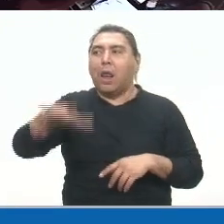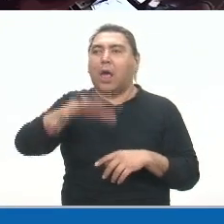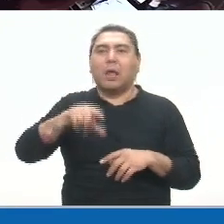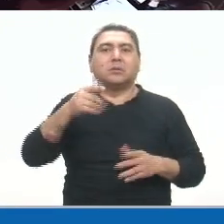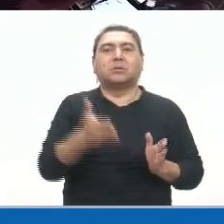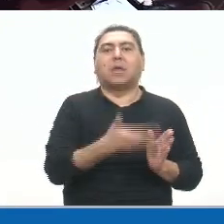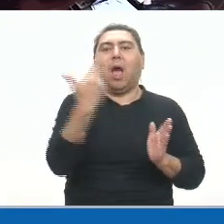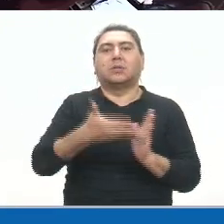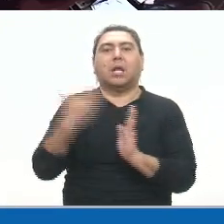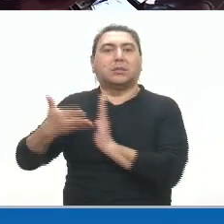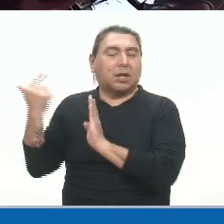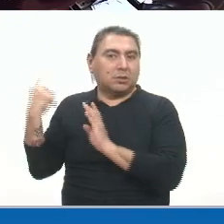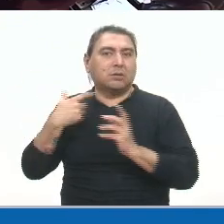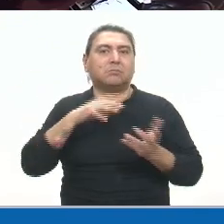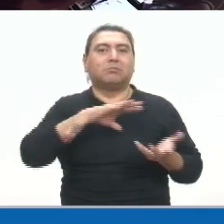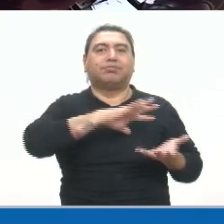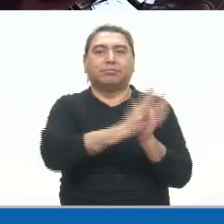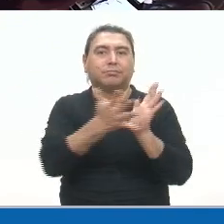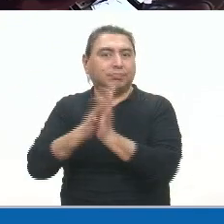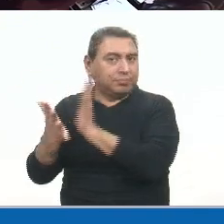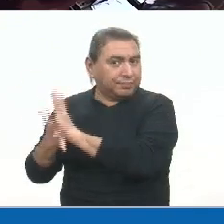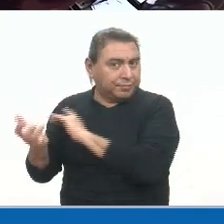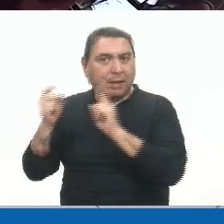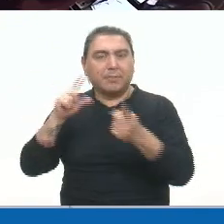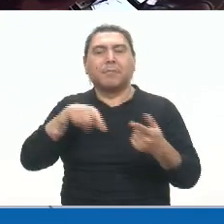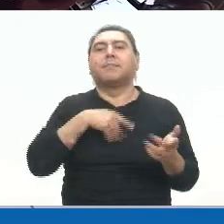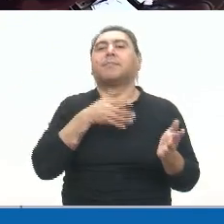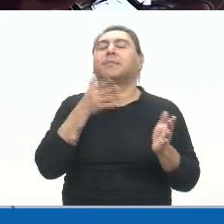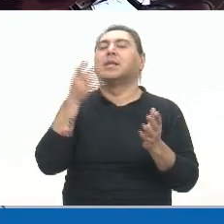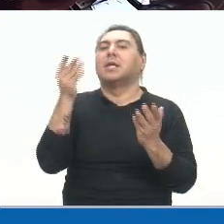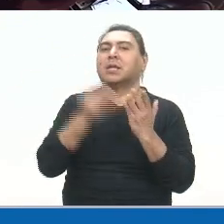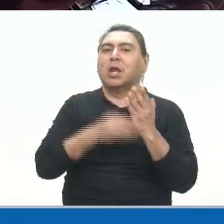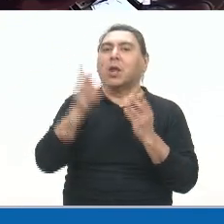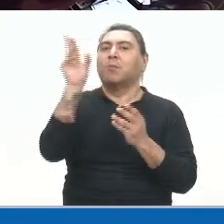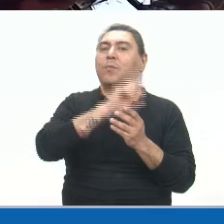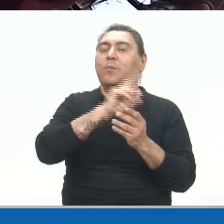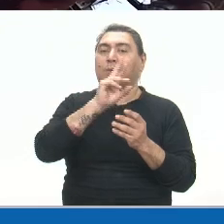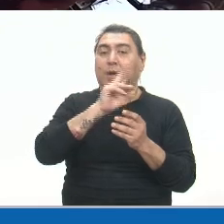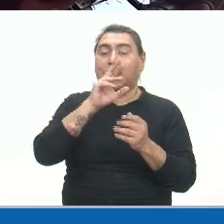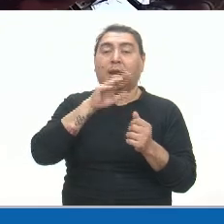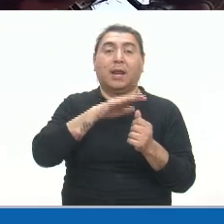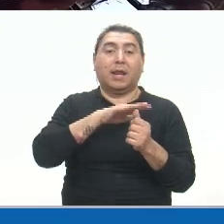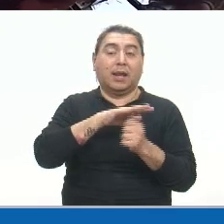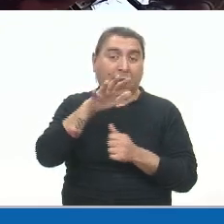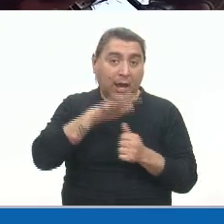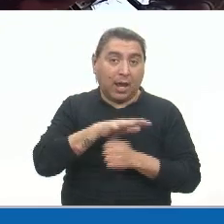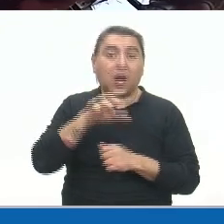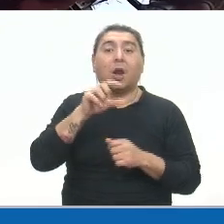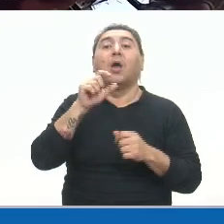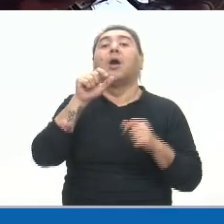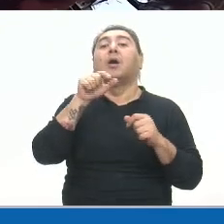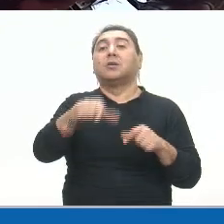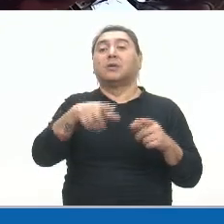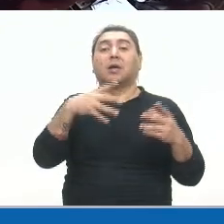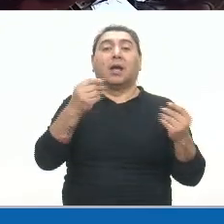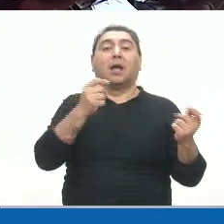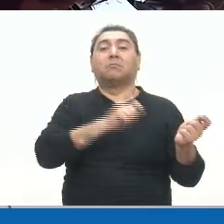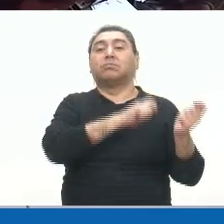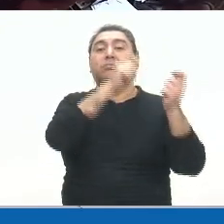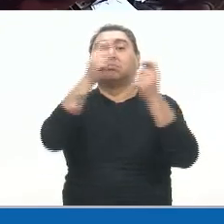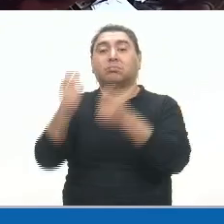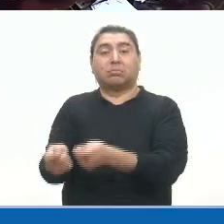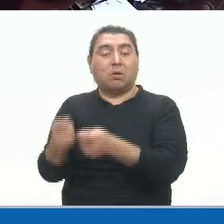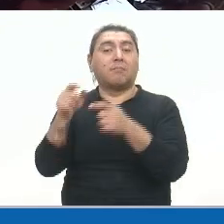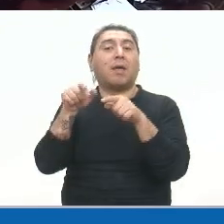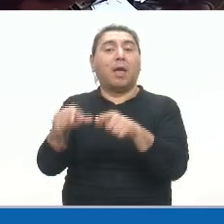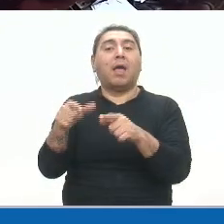raconto primero el Ministerio de géneros mujeres y diversidades pasa a la órbita de capital humano